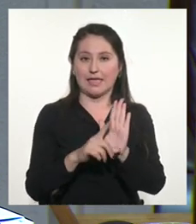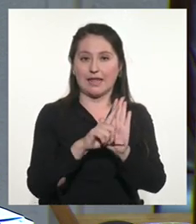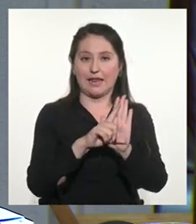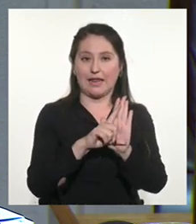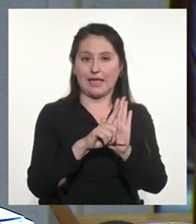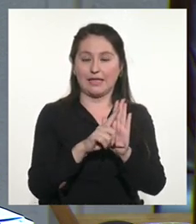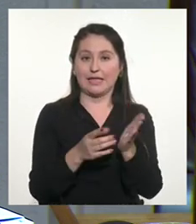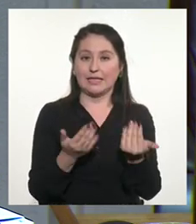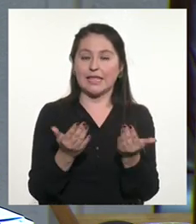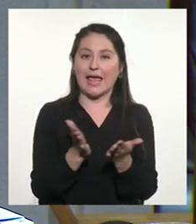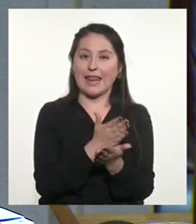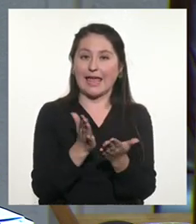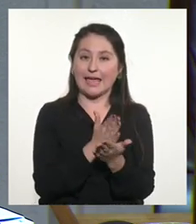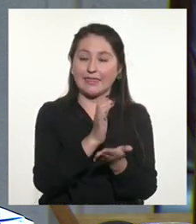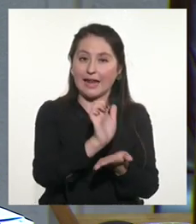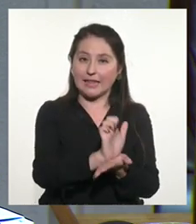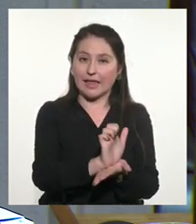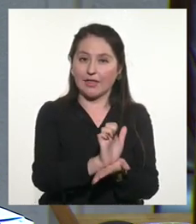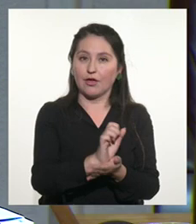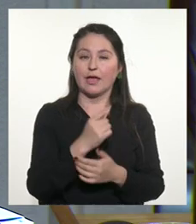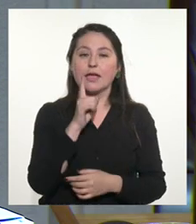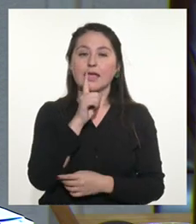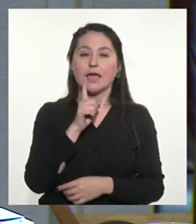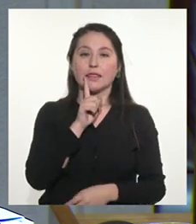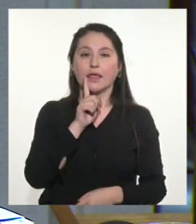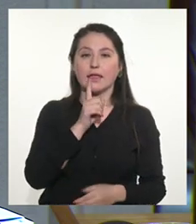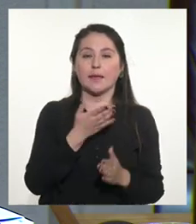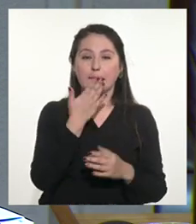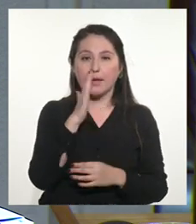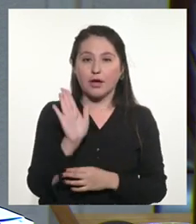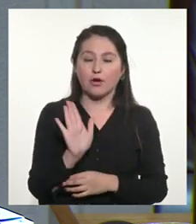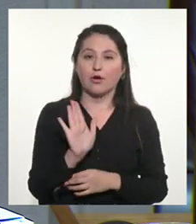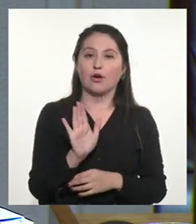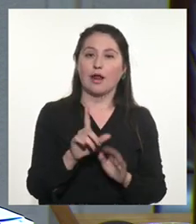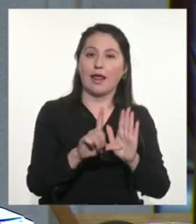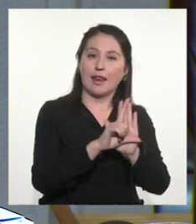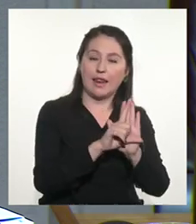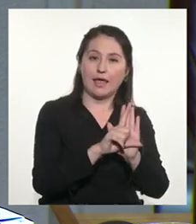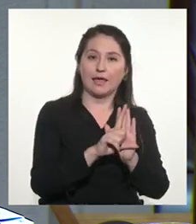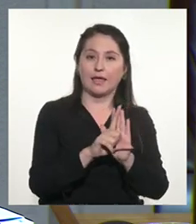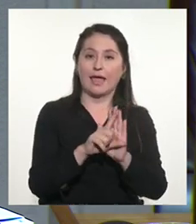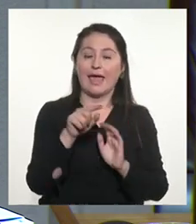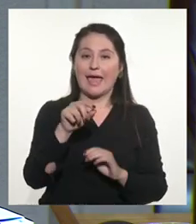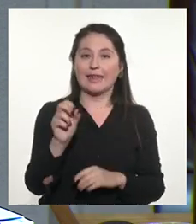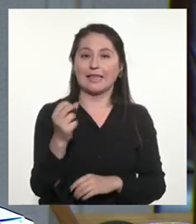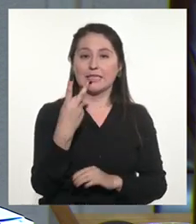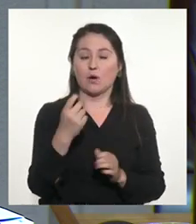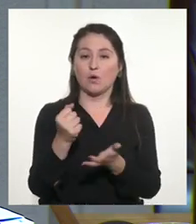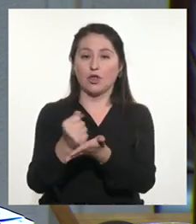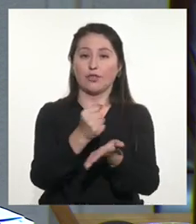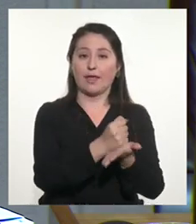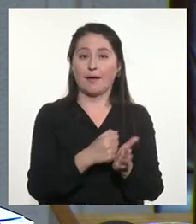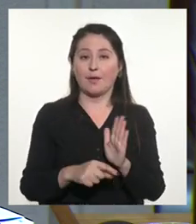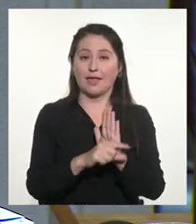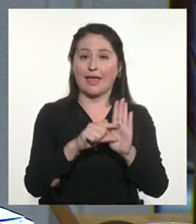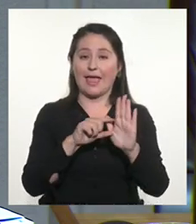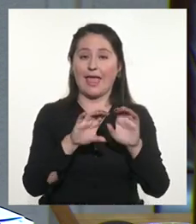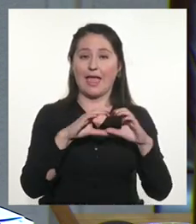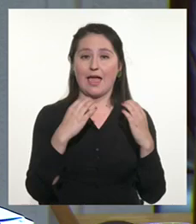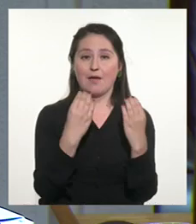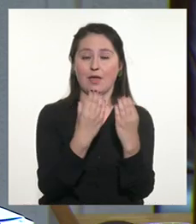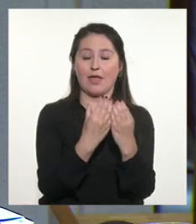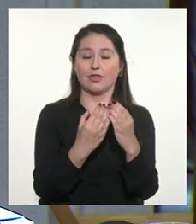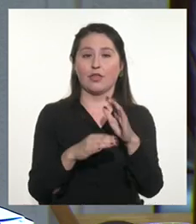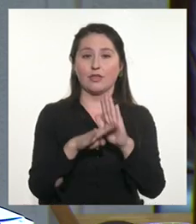estado que es tener mejores leyes mejores políticas públicas de hecho este proyecto que está en segundo trámite constitucional que fue aprobado en la cámara diputados por amplia